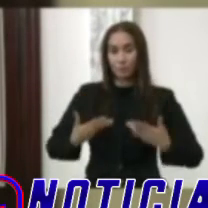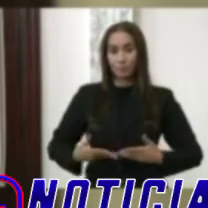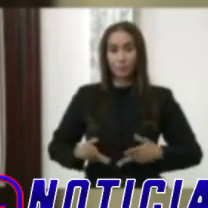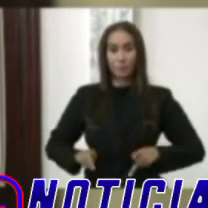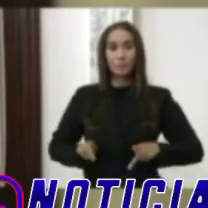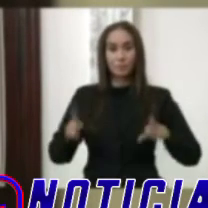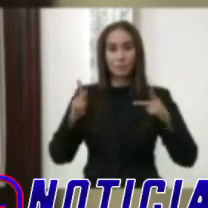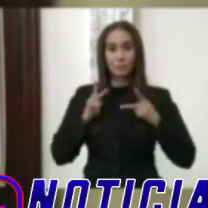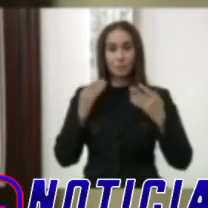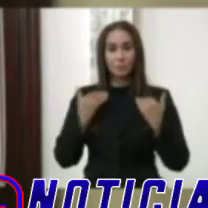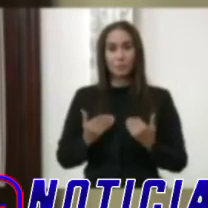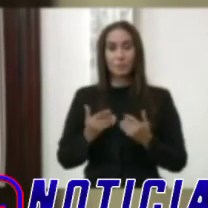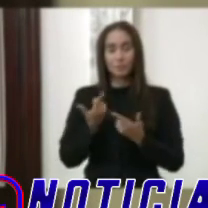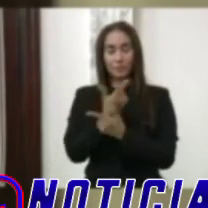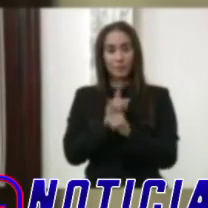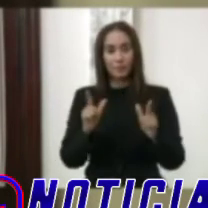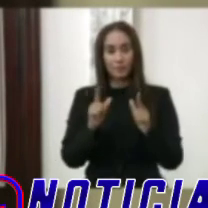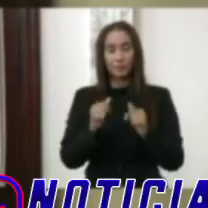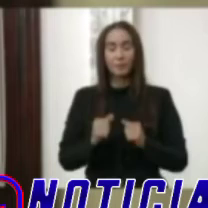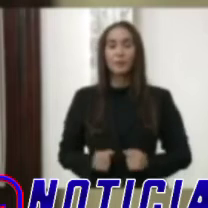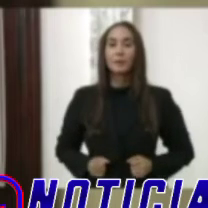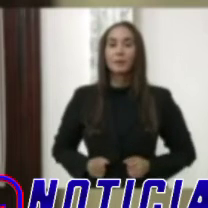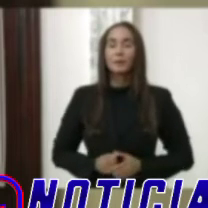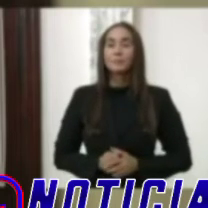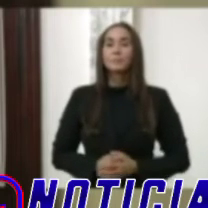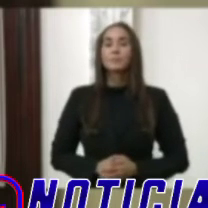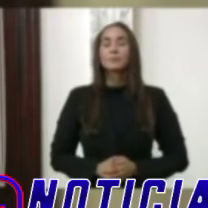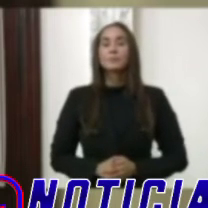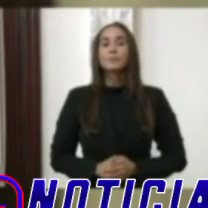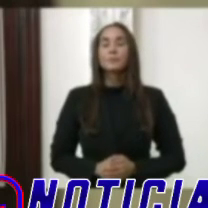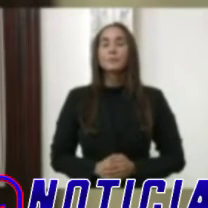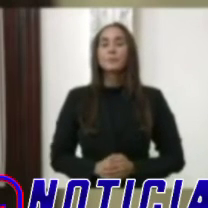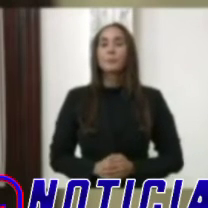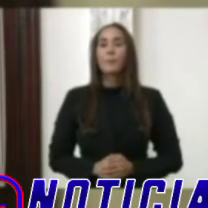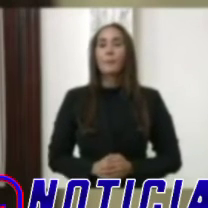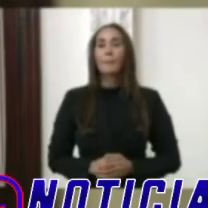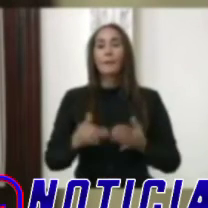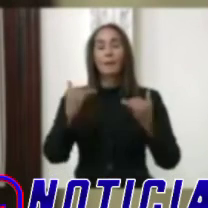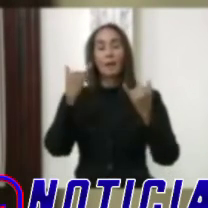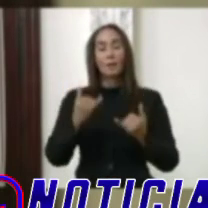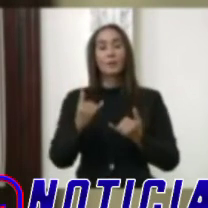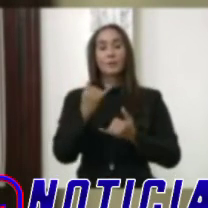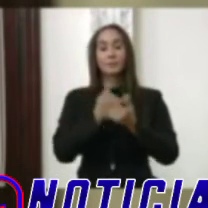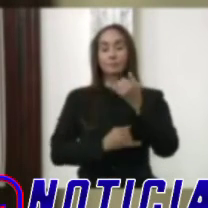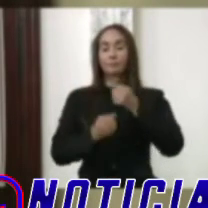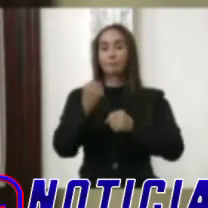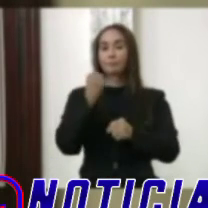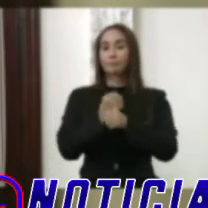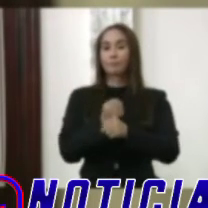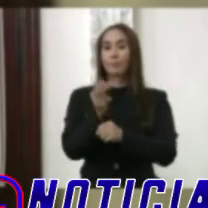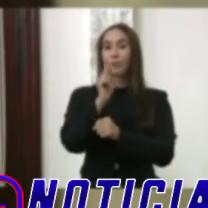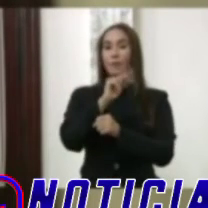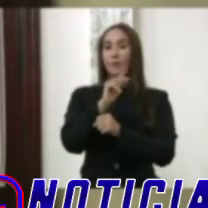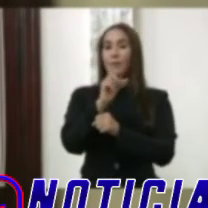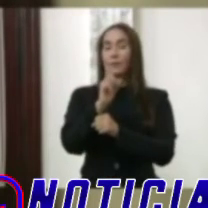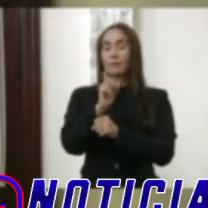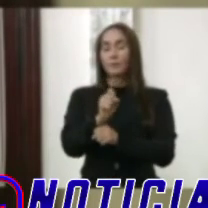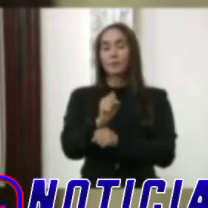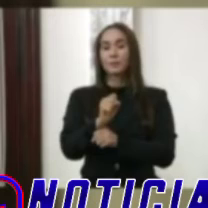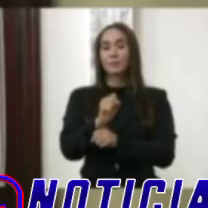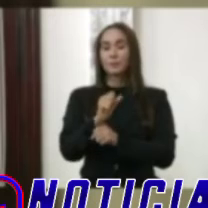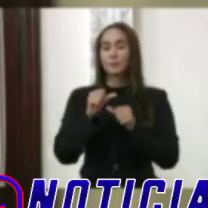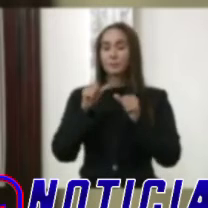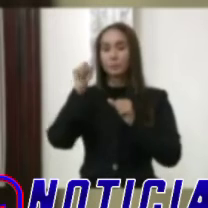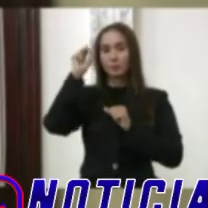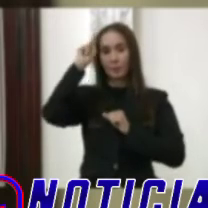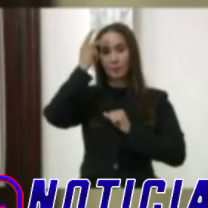preciado, la libertad. En este nuevo siglo XXI, la apertura política ha ganado terreno en todo el